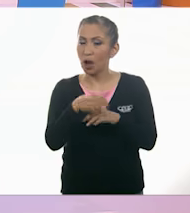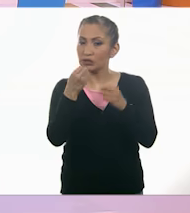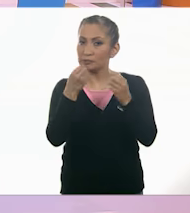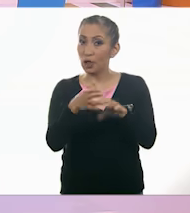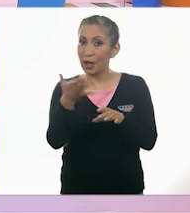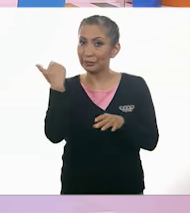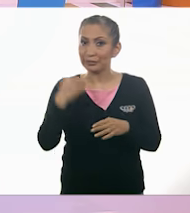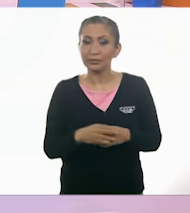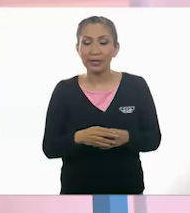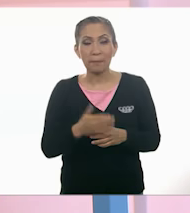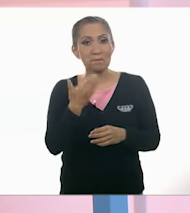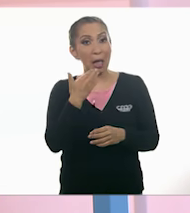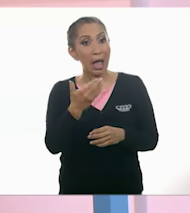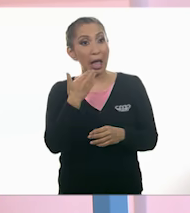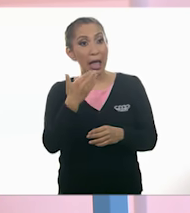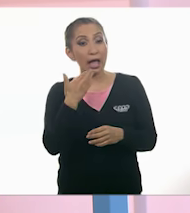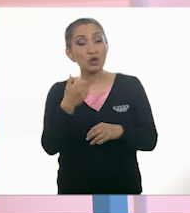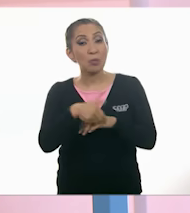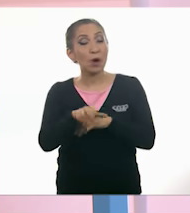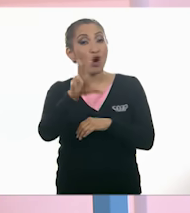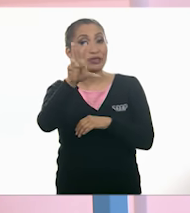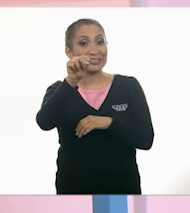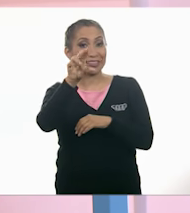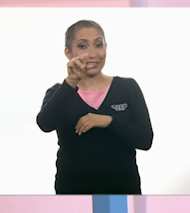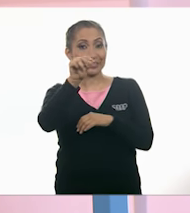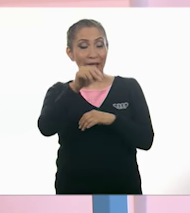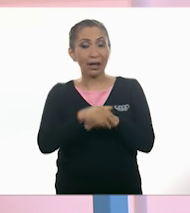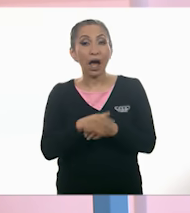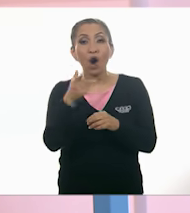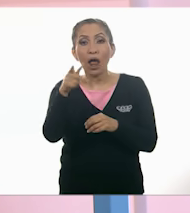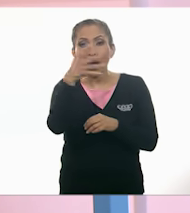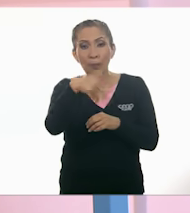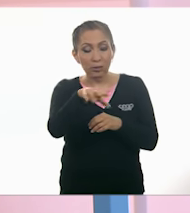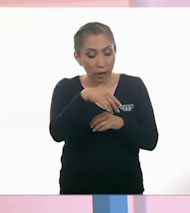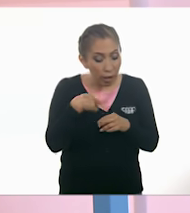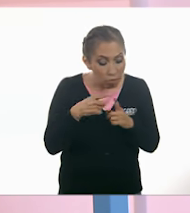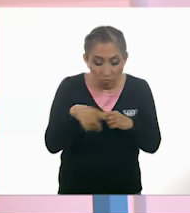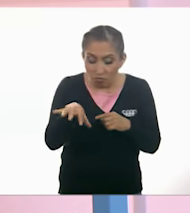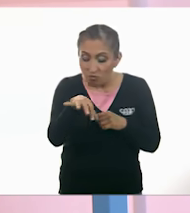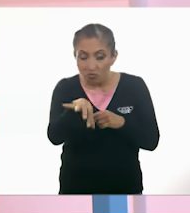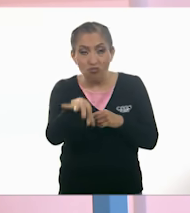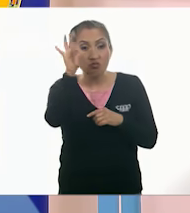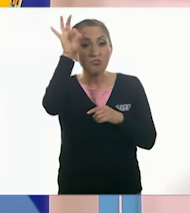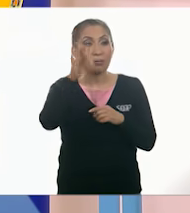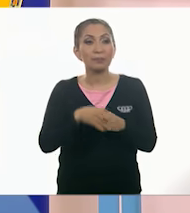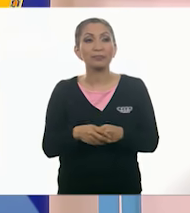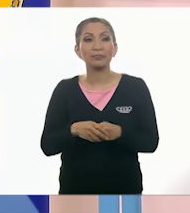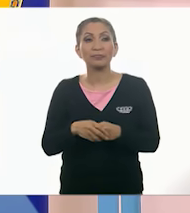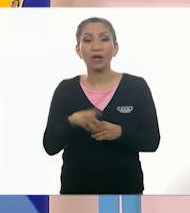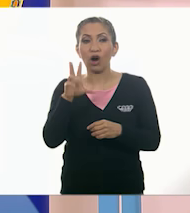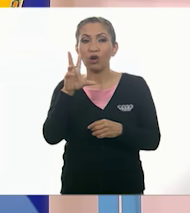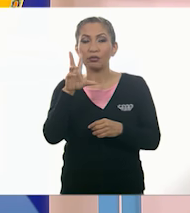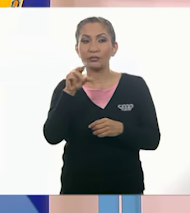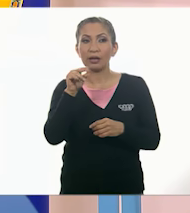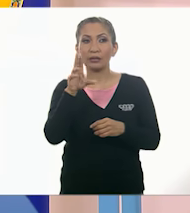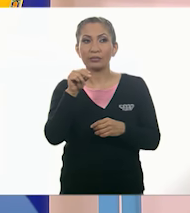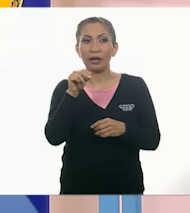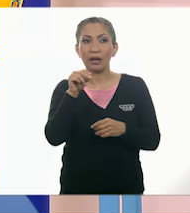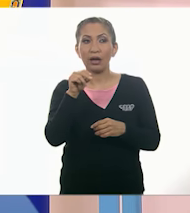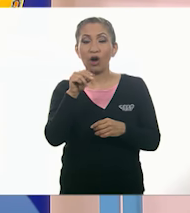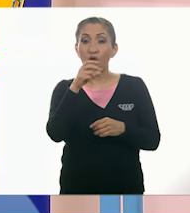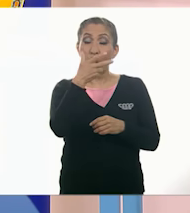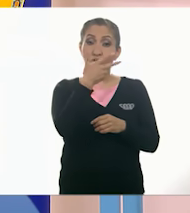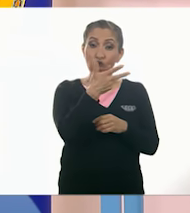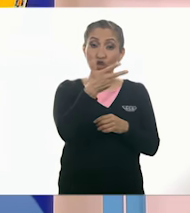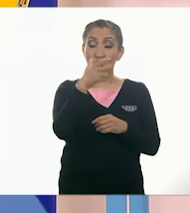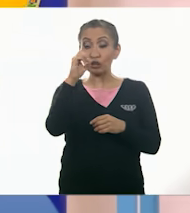perdido. Muy bien, el número perdido es el número 80. 80. ¿Lo vas a buscar? ¿Cuál es? Sí, el 80 es un